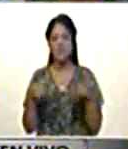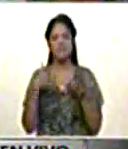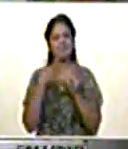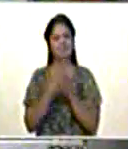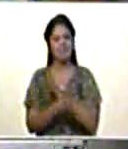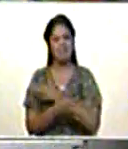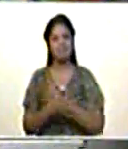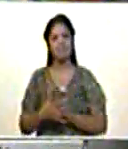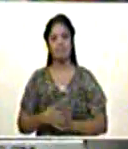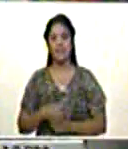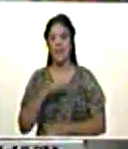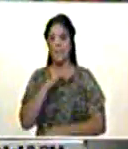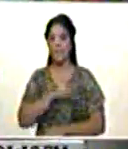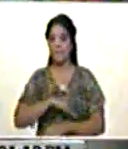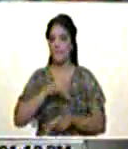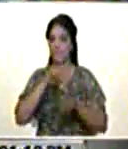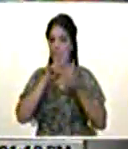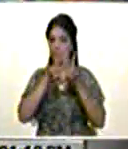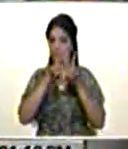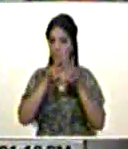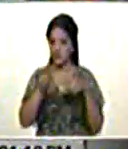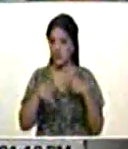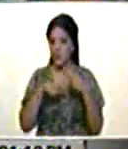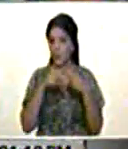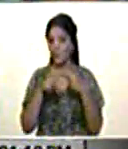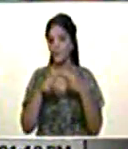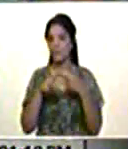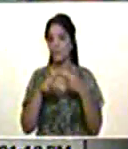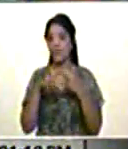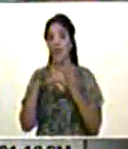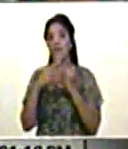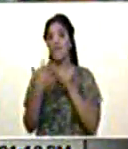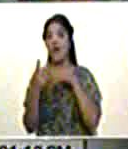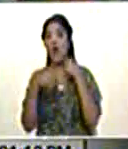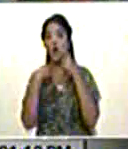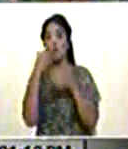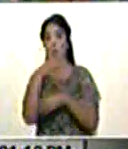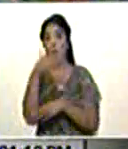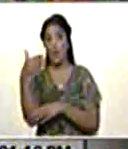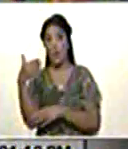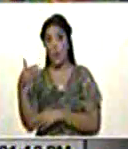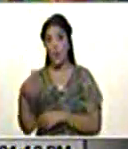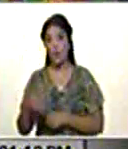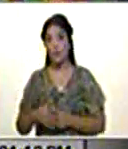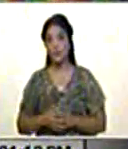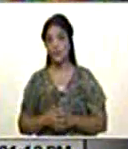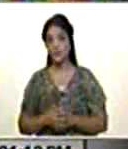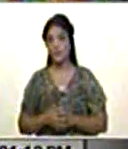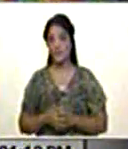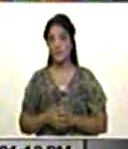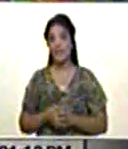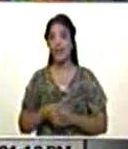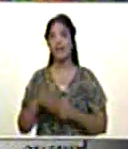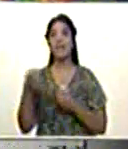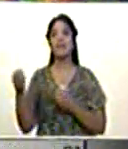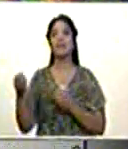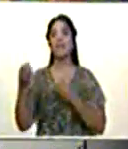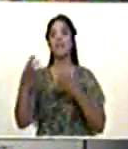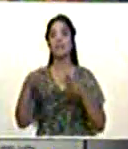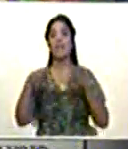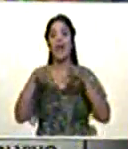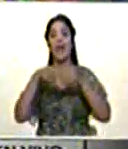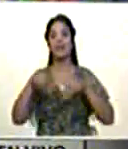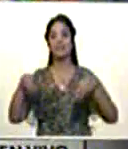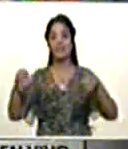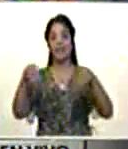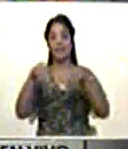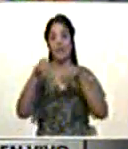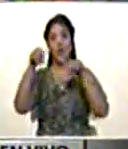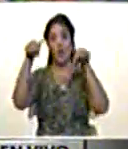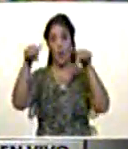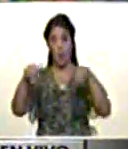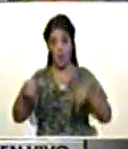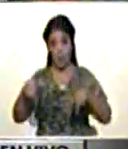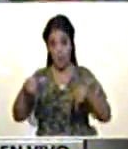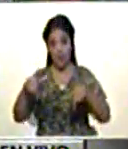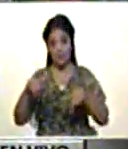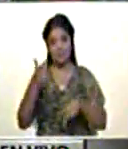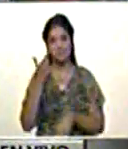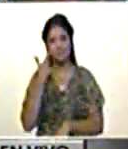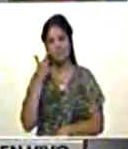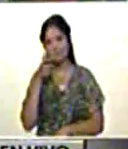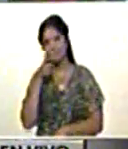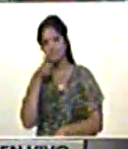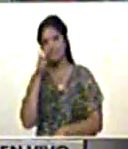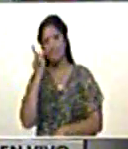incluye gran misión Vivienda, gran misión Barrio Nuevo, Barrio Tricolor y la entrega de terreno. Hoy estaremos